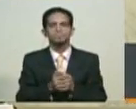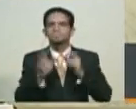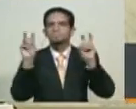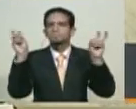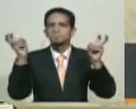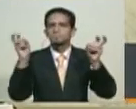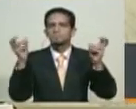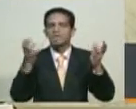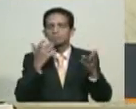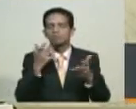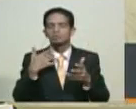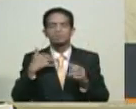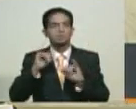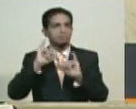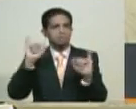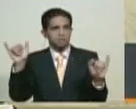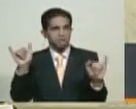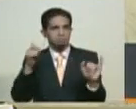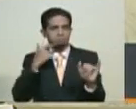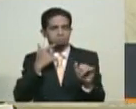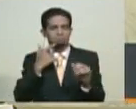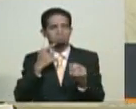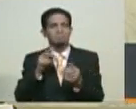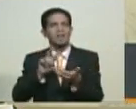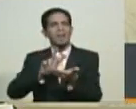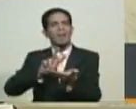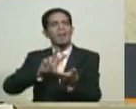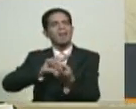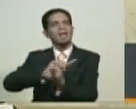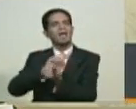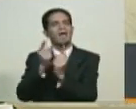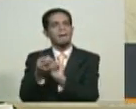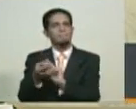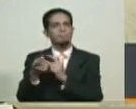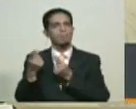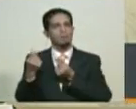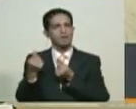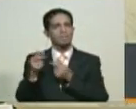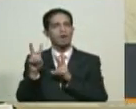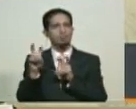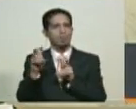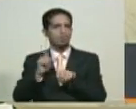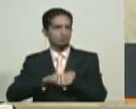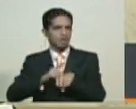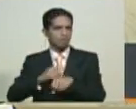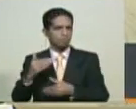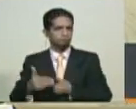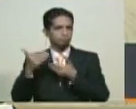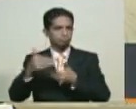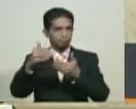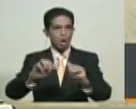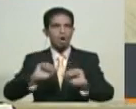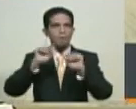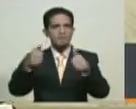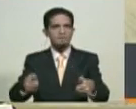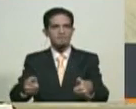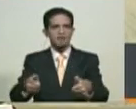bueno, ya hemos colocado la reconversión monetaria, los nuevos plazos y su operatividad.